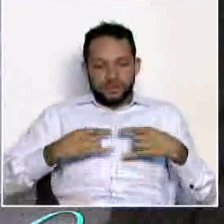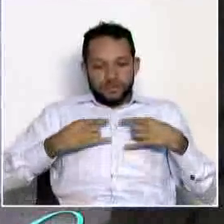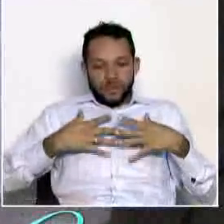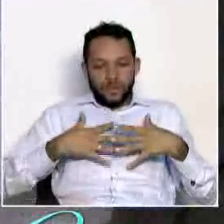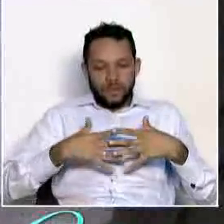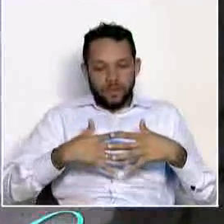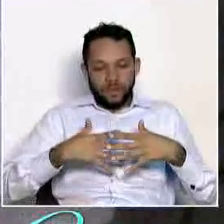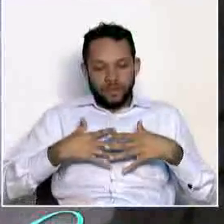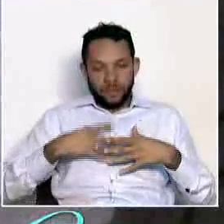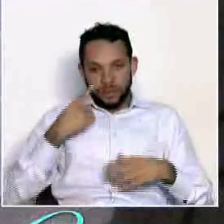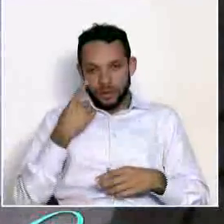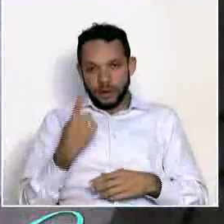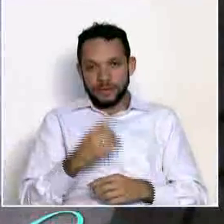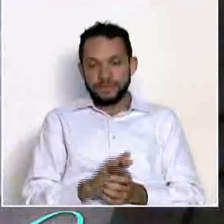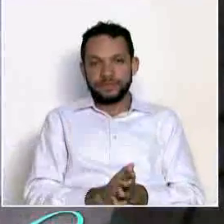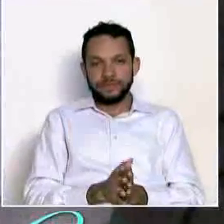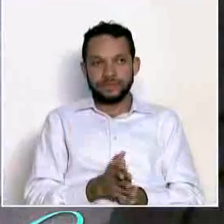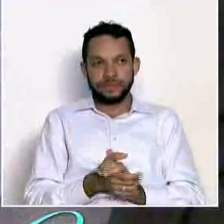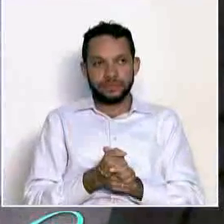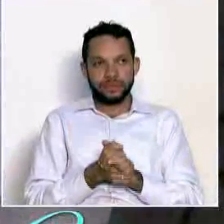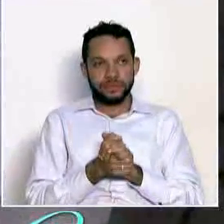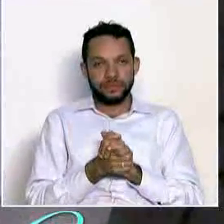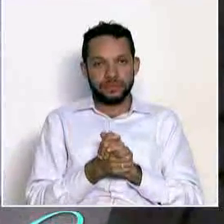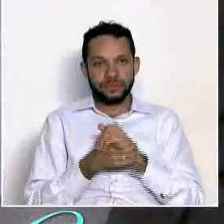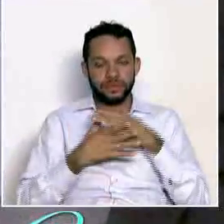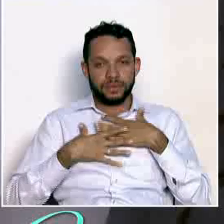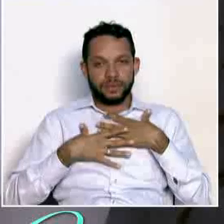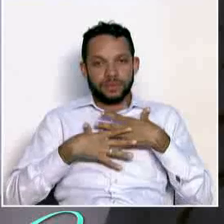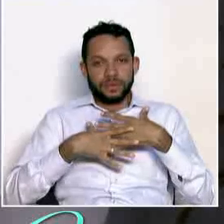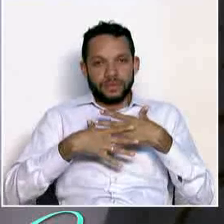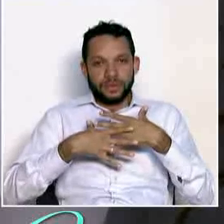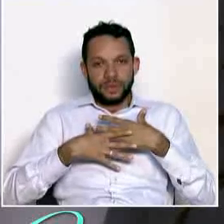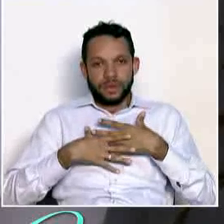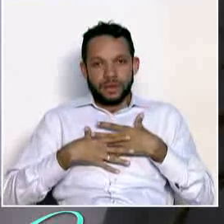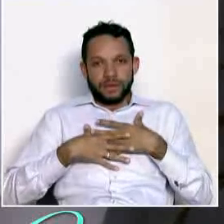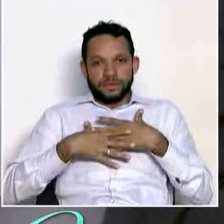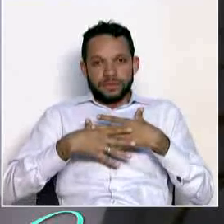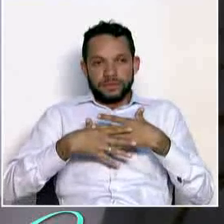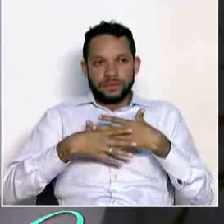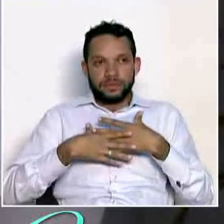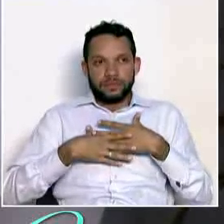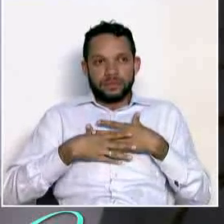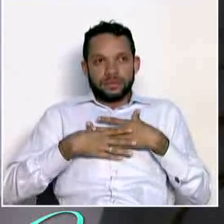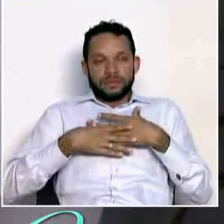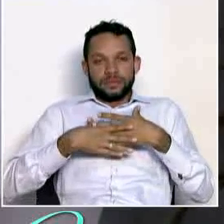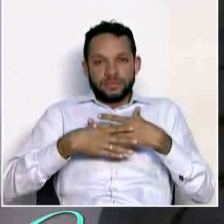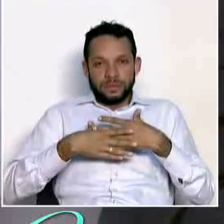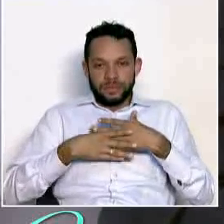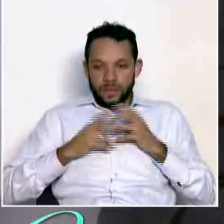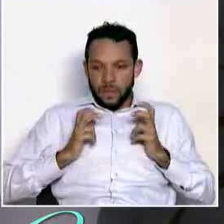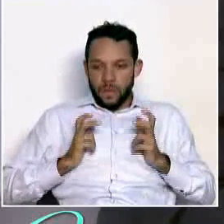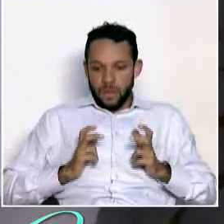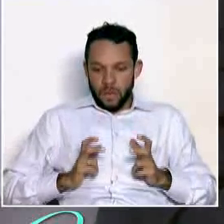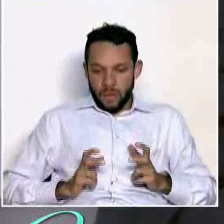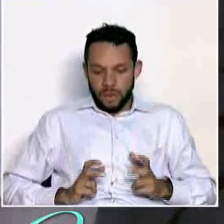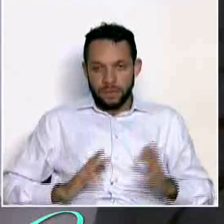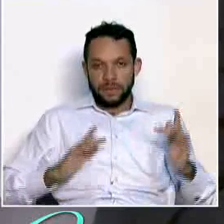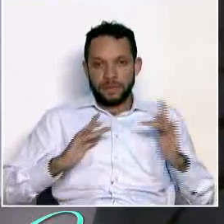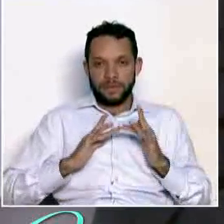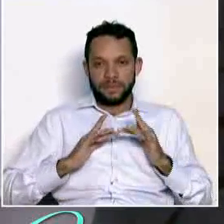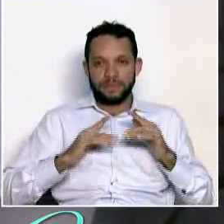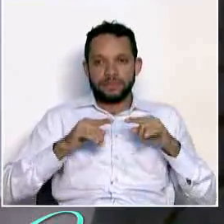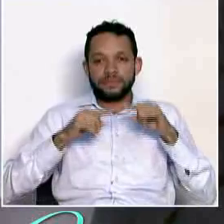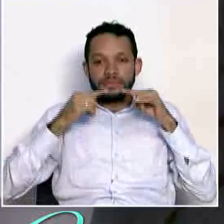sale. Contáctate plenamente con los suaves movimientos que se producen en tu cuerpo mientras